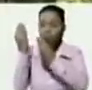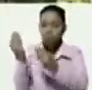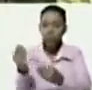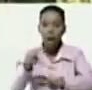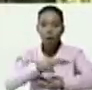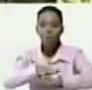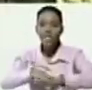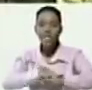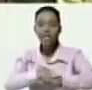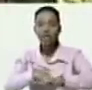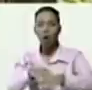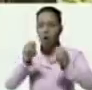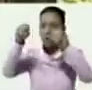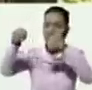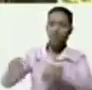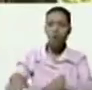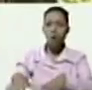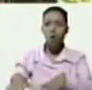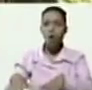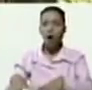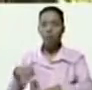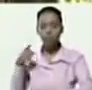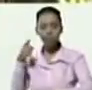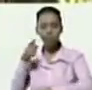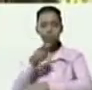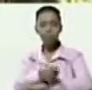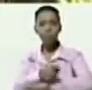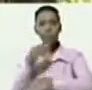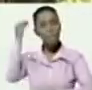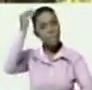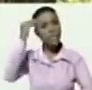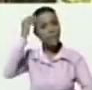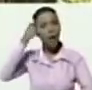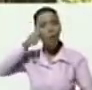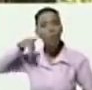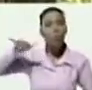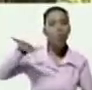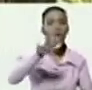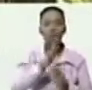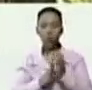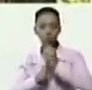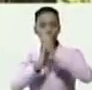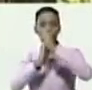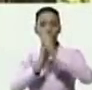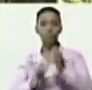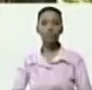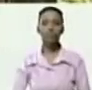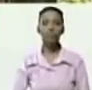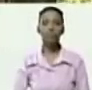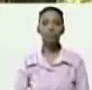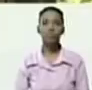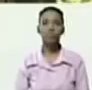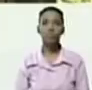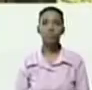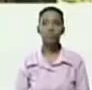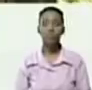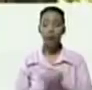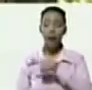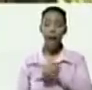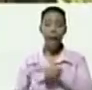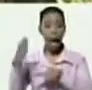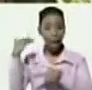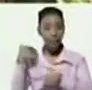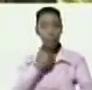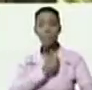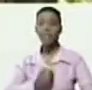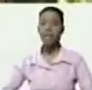ministros renuncian hasta la obligación de pensar en los pueblos que dirigen. Él fue presidente